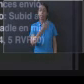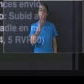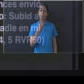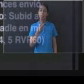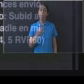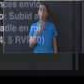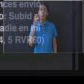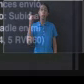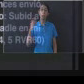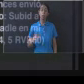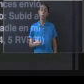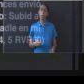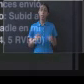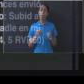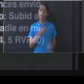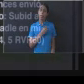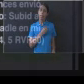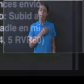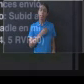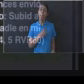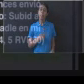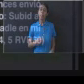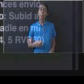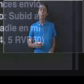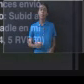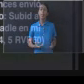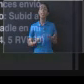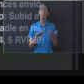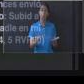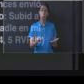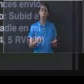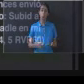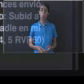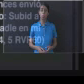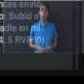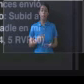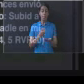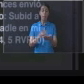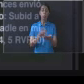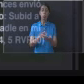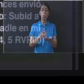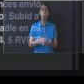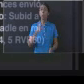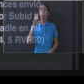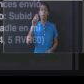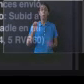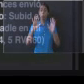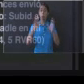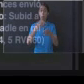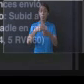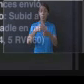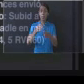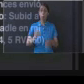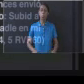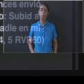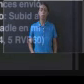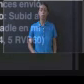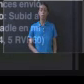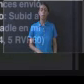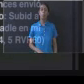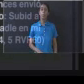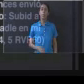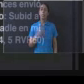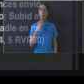cuestión económica. No solo con el diezmo, porque este es un mensaje que él le puso a Naval. Le mandó diez jóvenes.